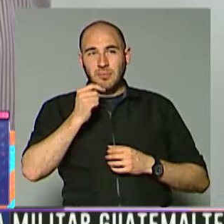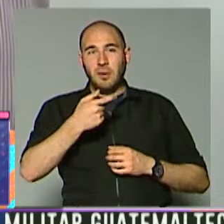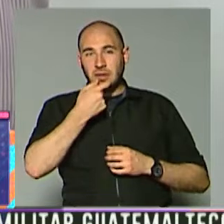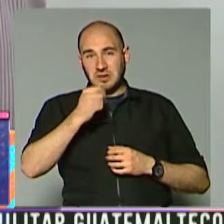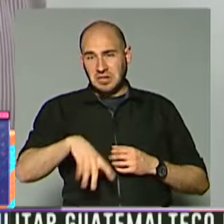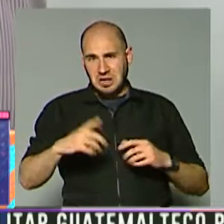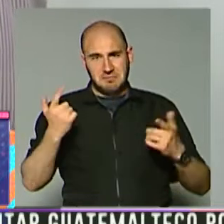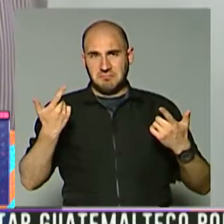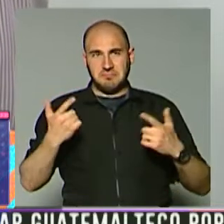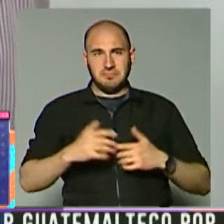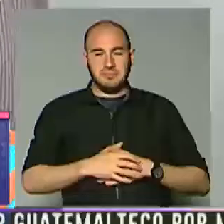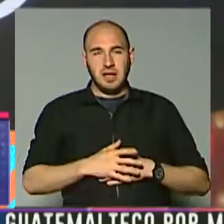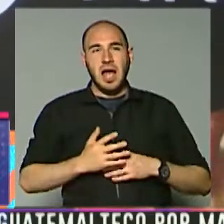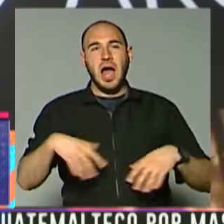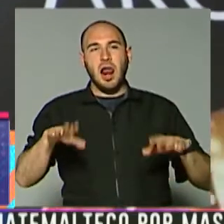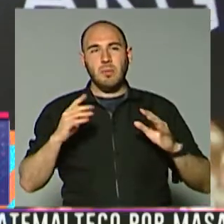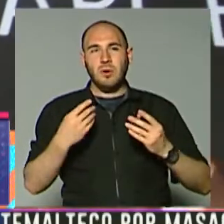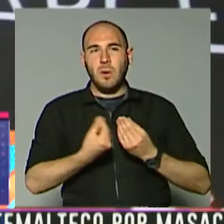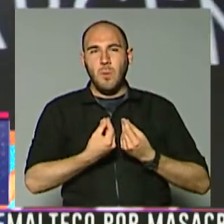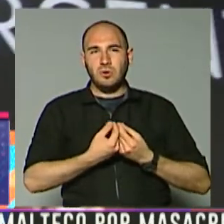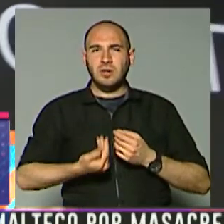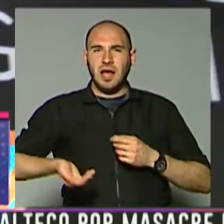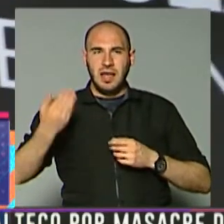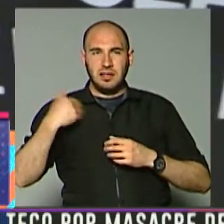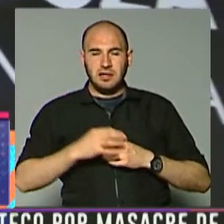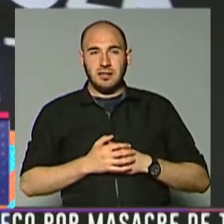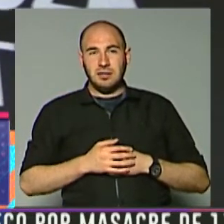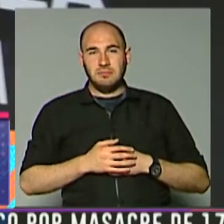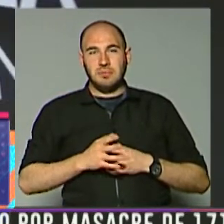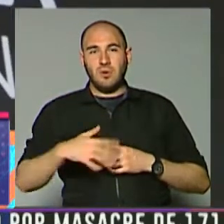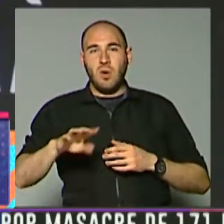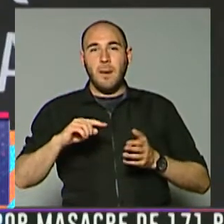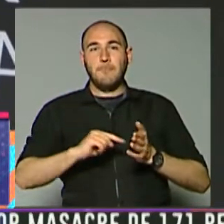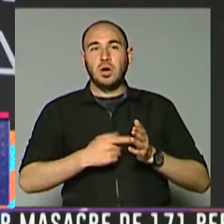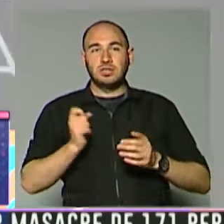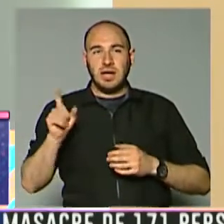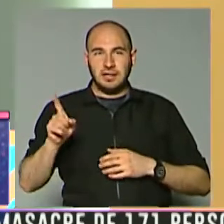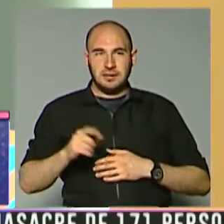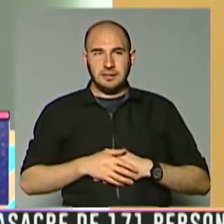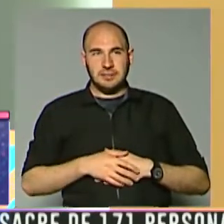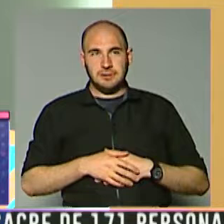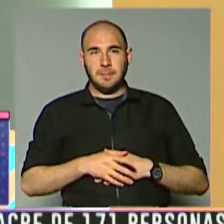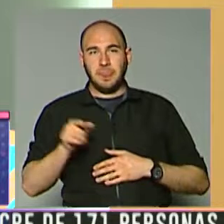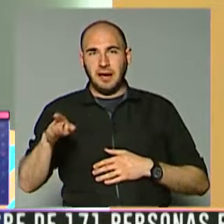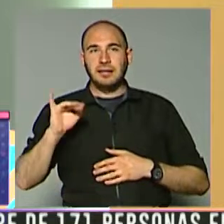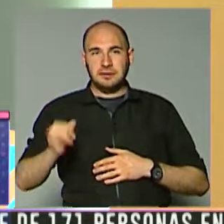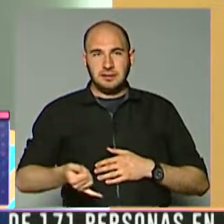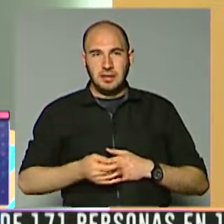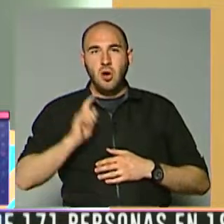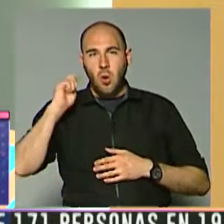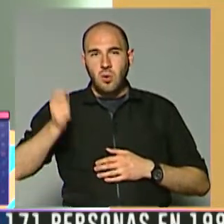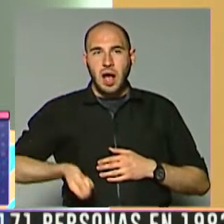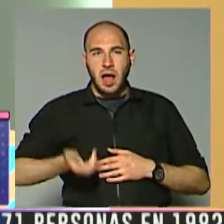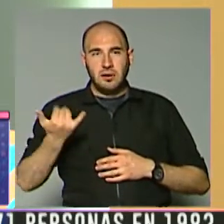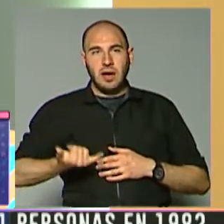Mendoza. Quizás la mayor cantidad de antecedentes de esto han sucedido en Ciudad Autónoma de Buenos Aires, donde sí, digamos, hay juzgados